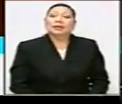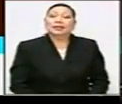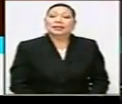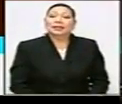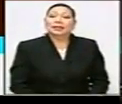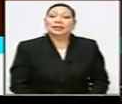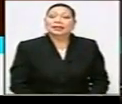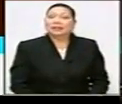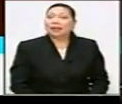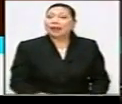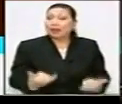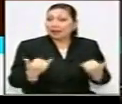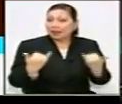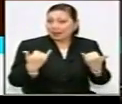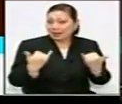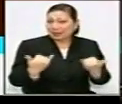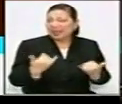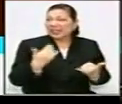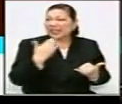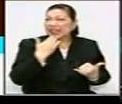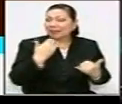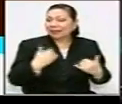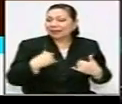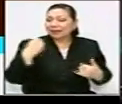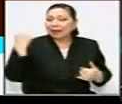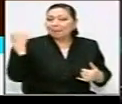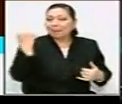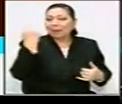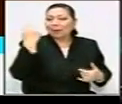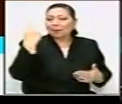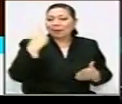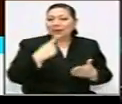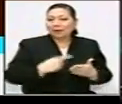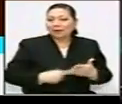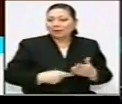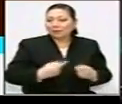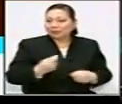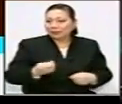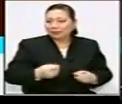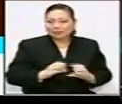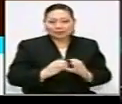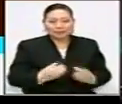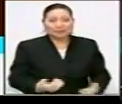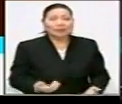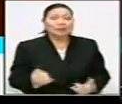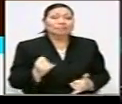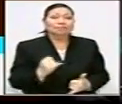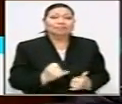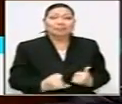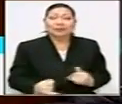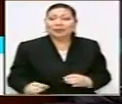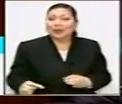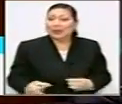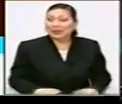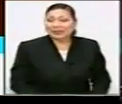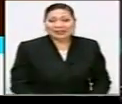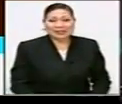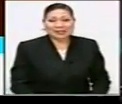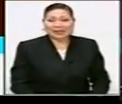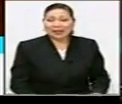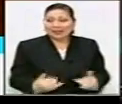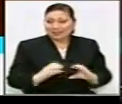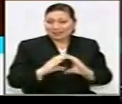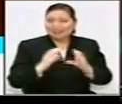Entonces, acá, quien tiene el poder para que se levante la inmunidad parlamentaria, que al final lo hace